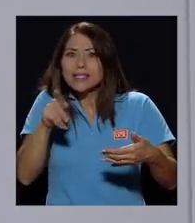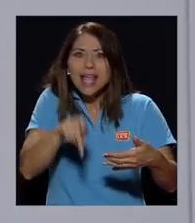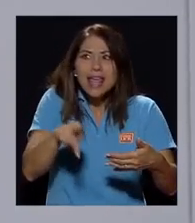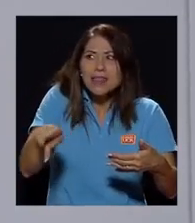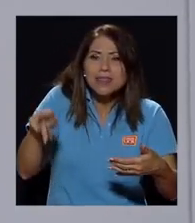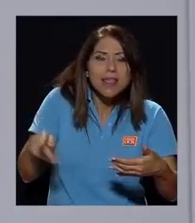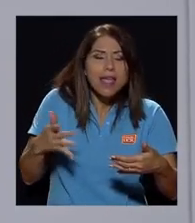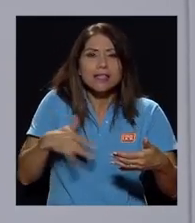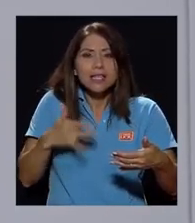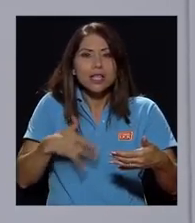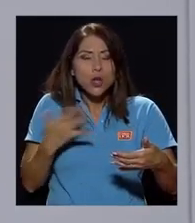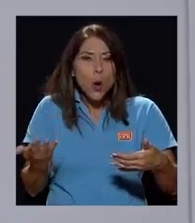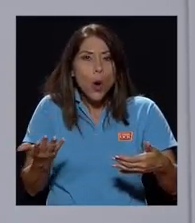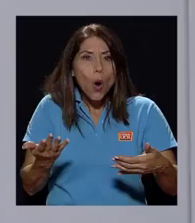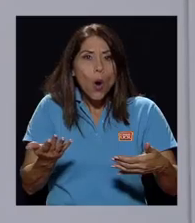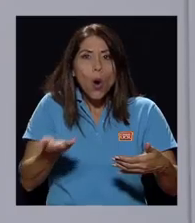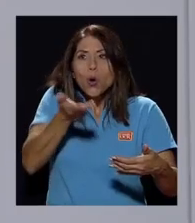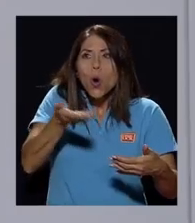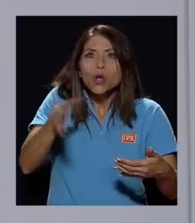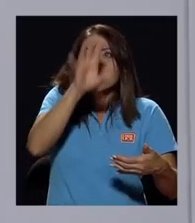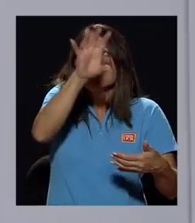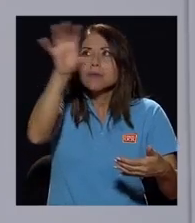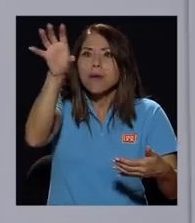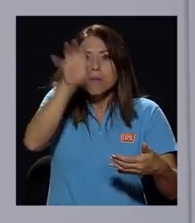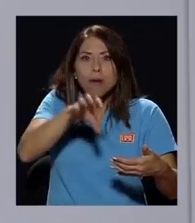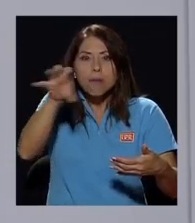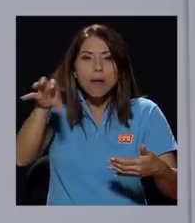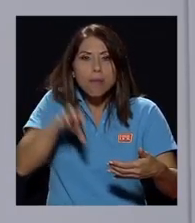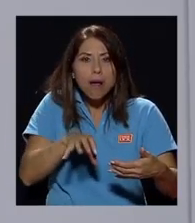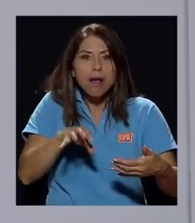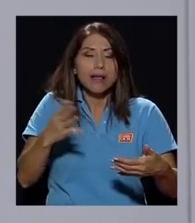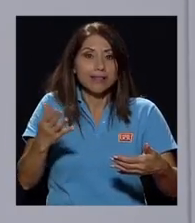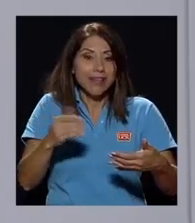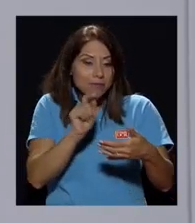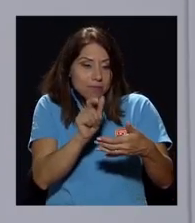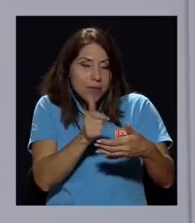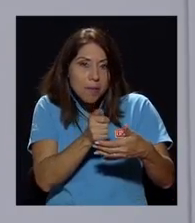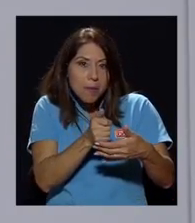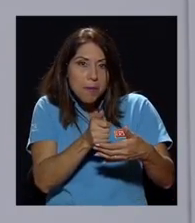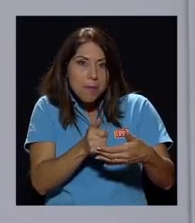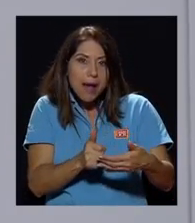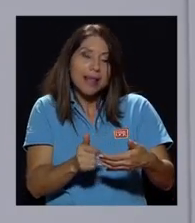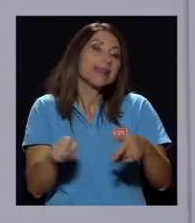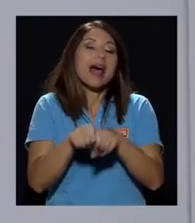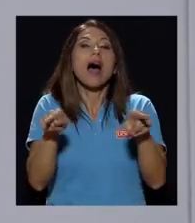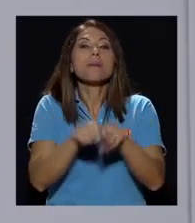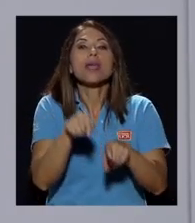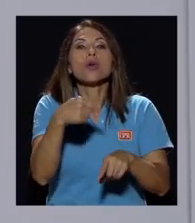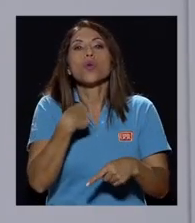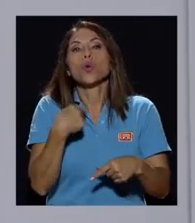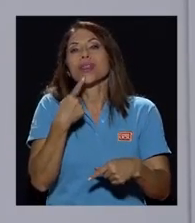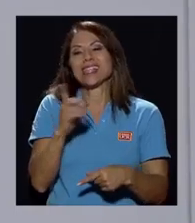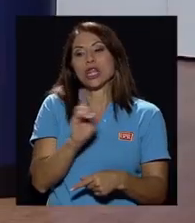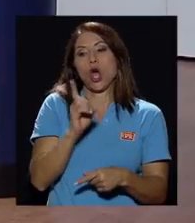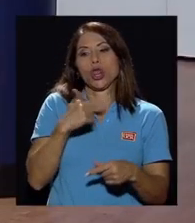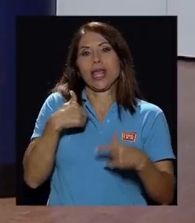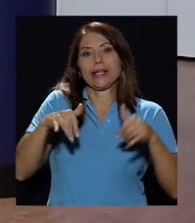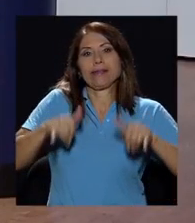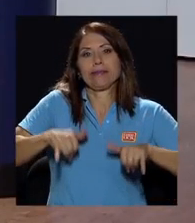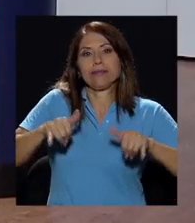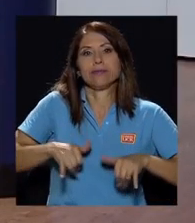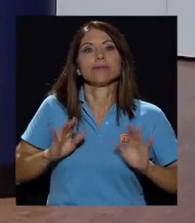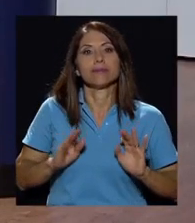sintió hubo objetos que se cayeron al final también este reporte la localización de esta la puede también